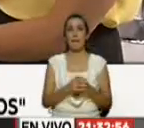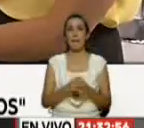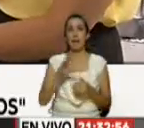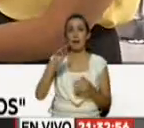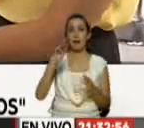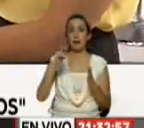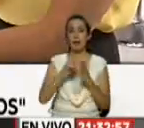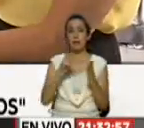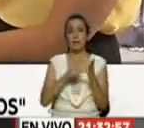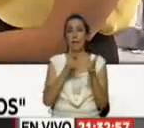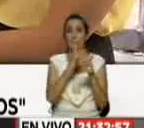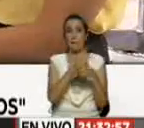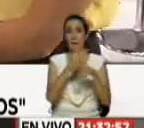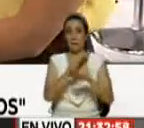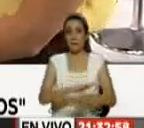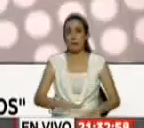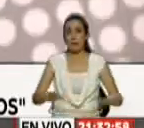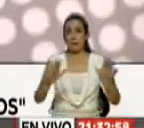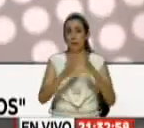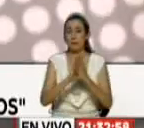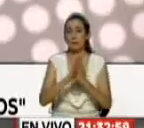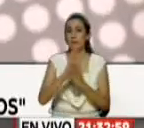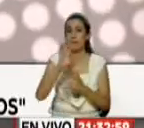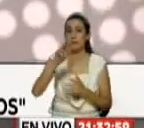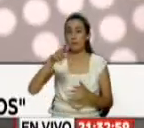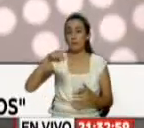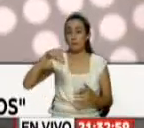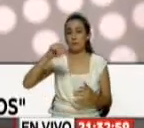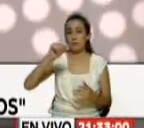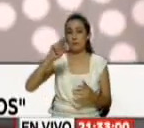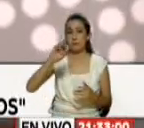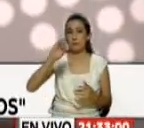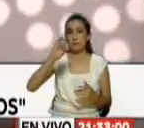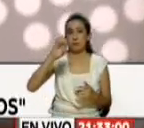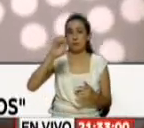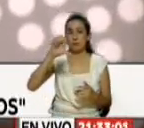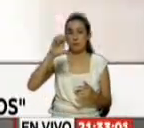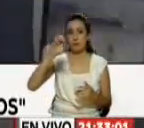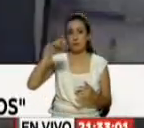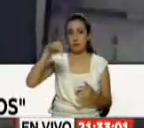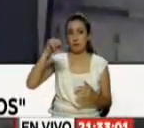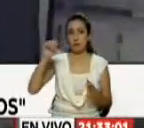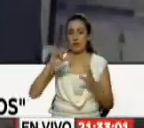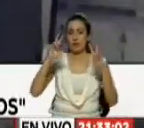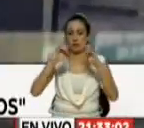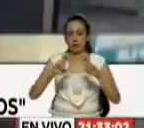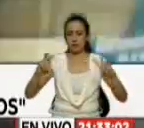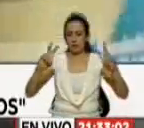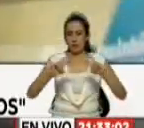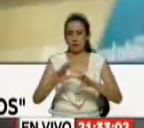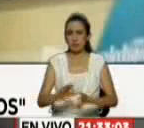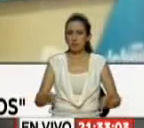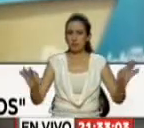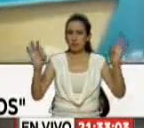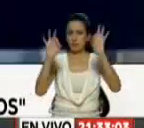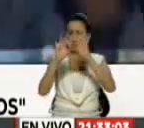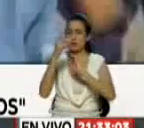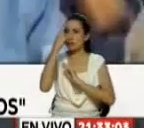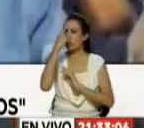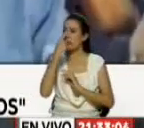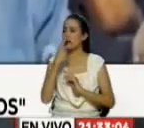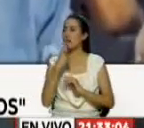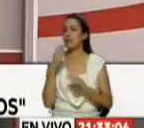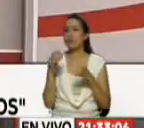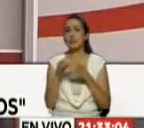quien corresponde la idea original de Derechos Reservados, el programa contó con un importante equipo de investigación que permitió recopilar los perfiles de todos los